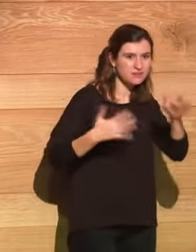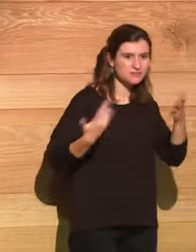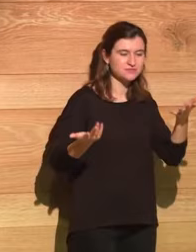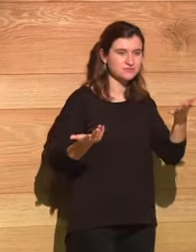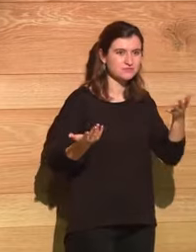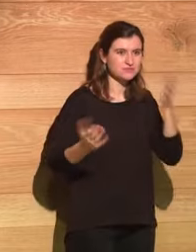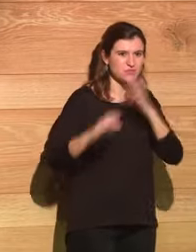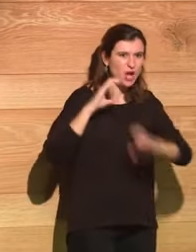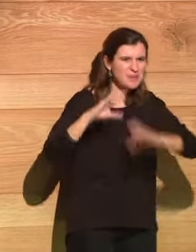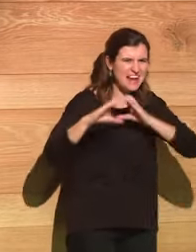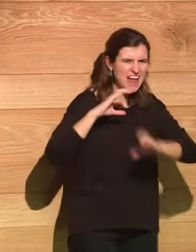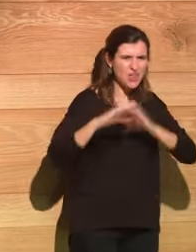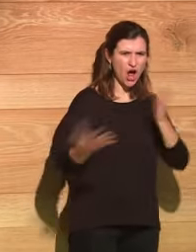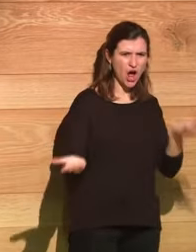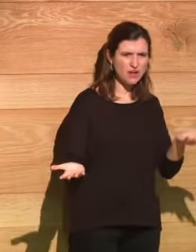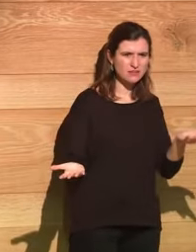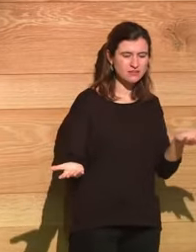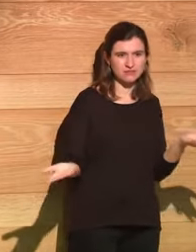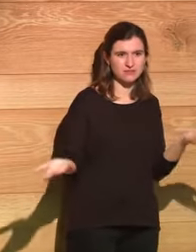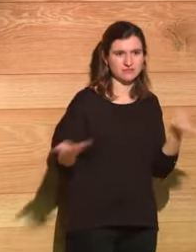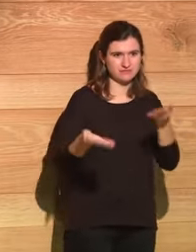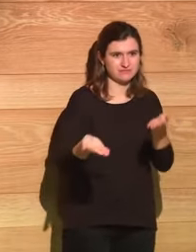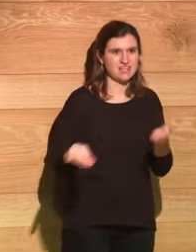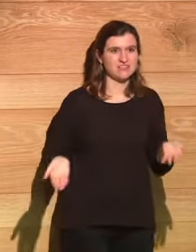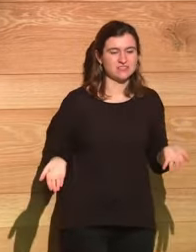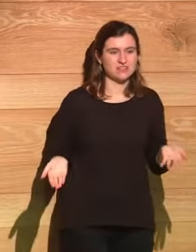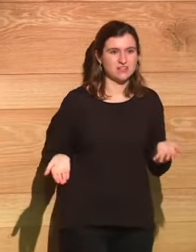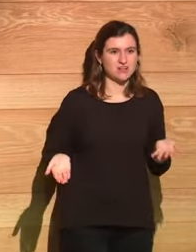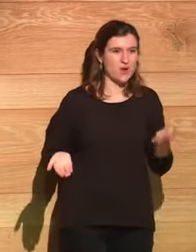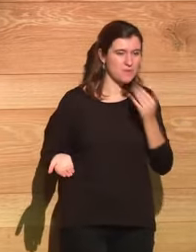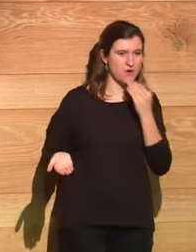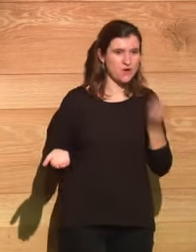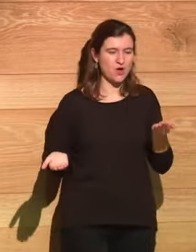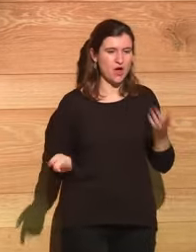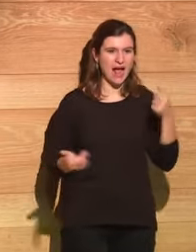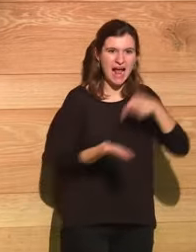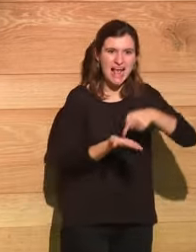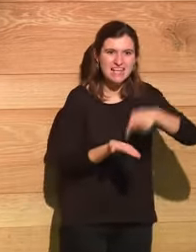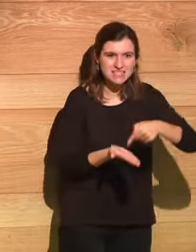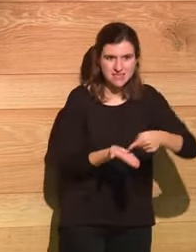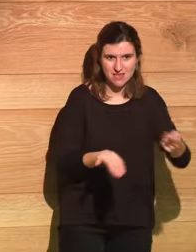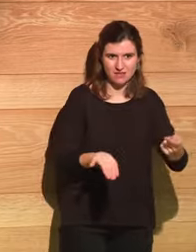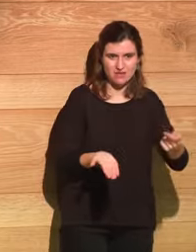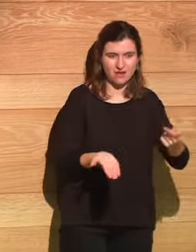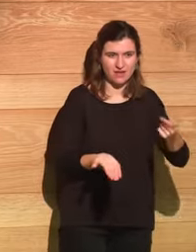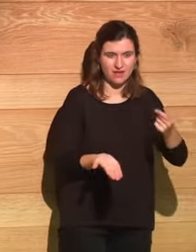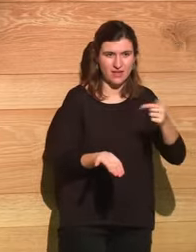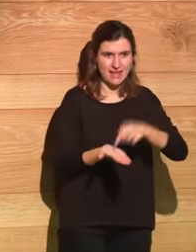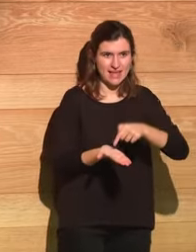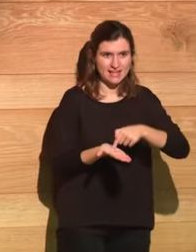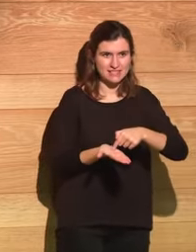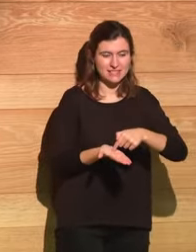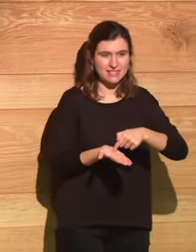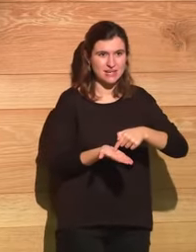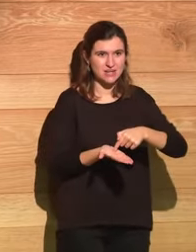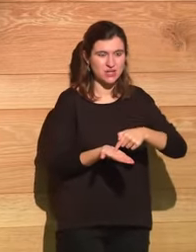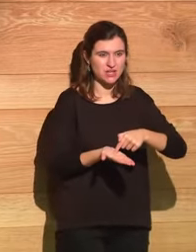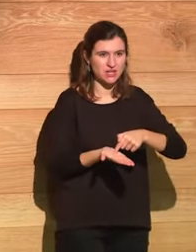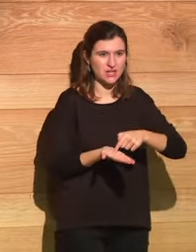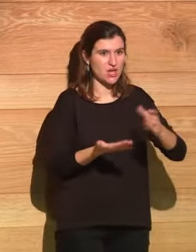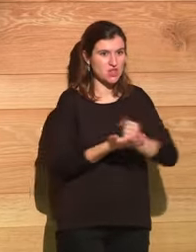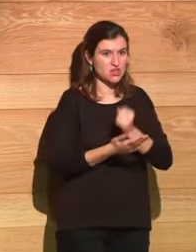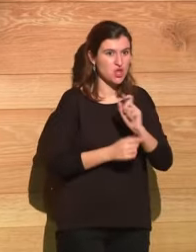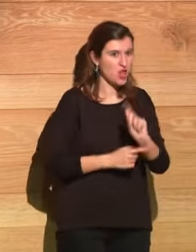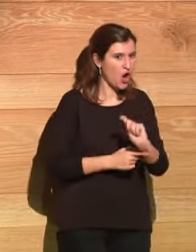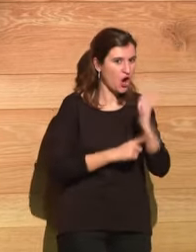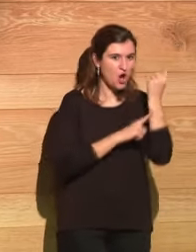dice ¡comunicación!, ¿no? Y es como exigiendo, ¿no?, que para que todo pueda ser posible y para que todos